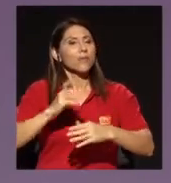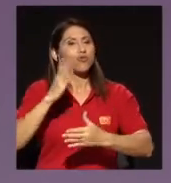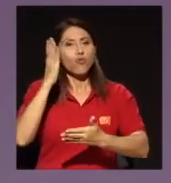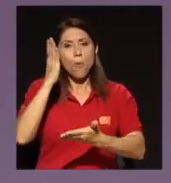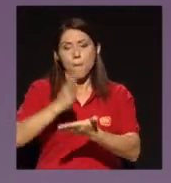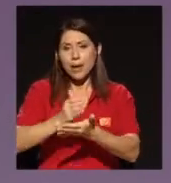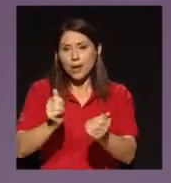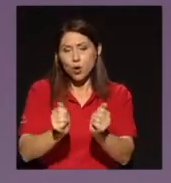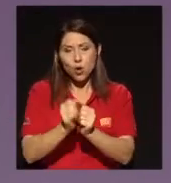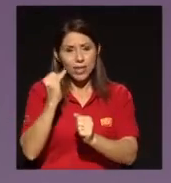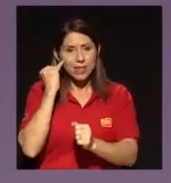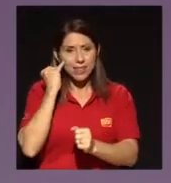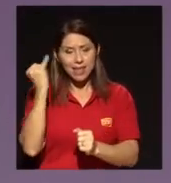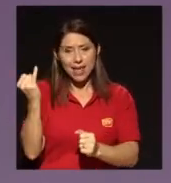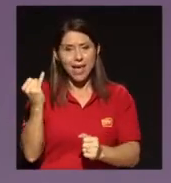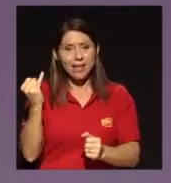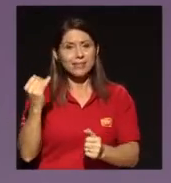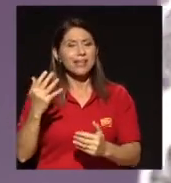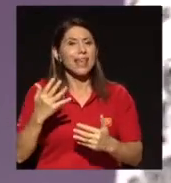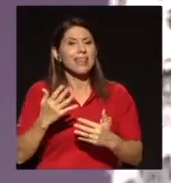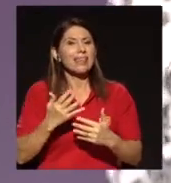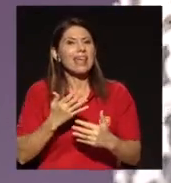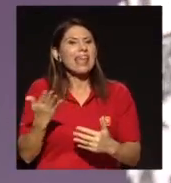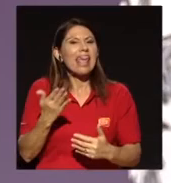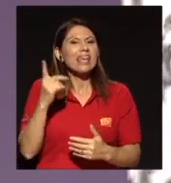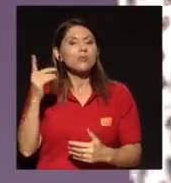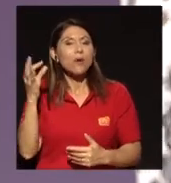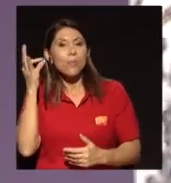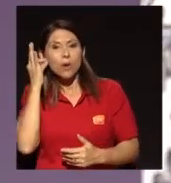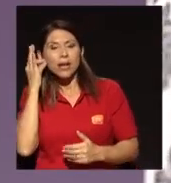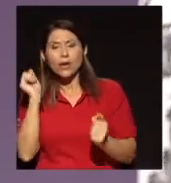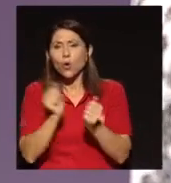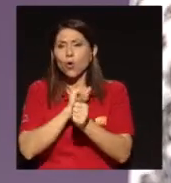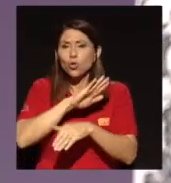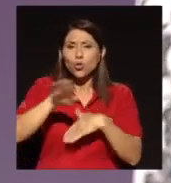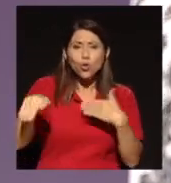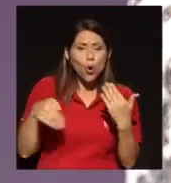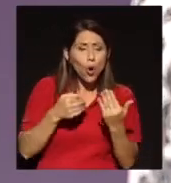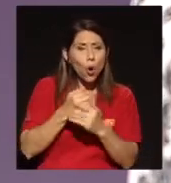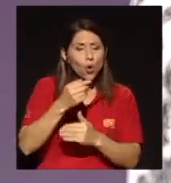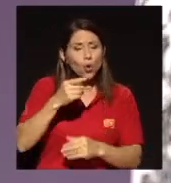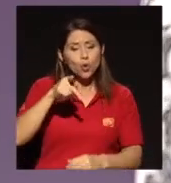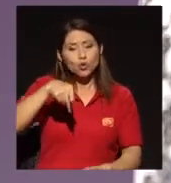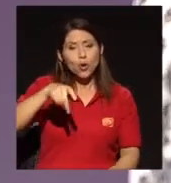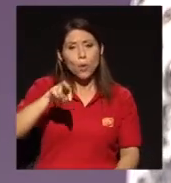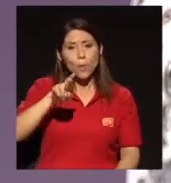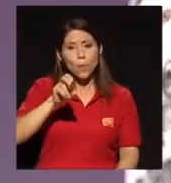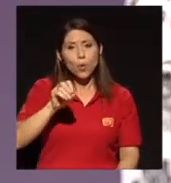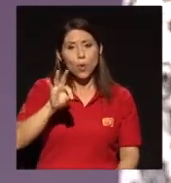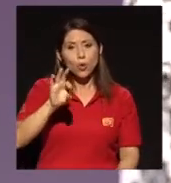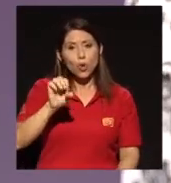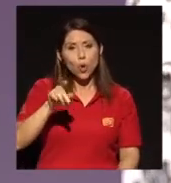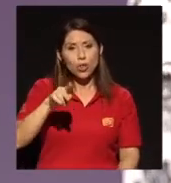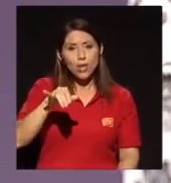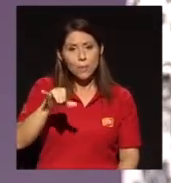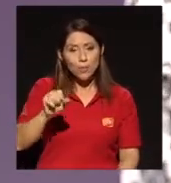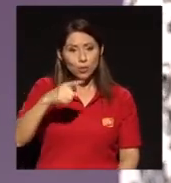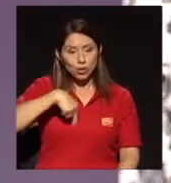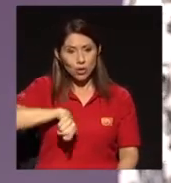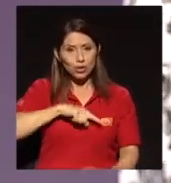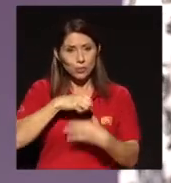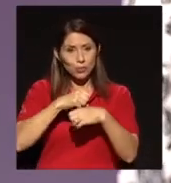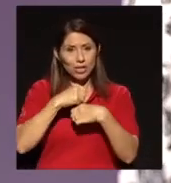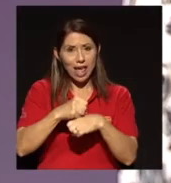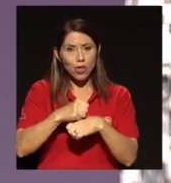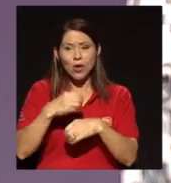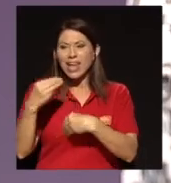ideas, ¿verdad?, de qué es una mujer, con todos los prototipos que hemos creado, ¿verdad?, es decir, qué hacen los hombres, qué hacen las mujeres, etcétera.